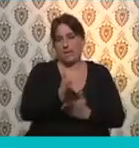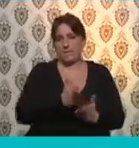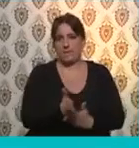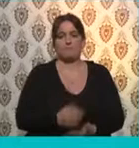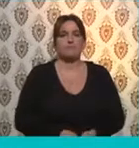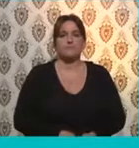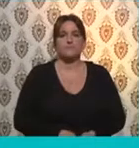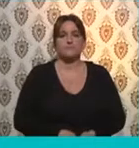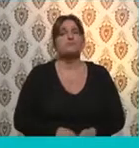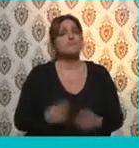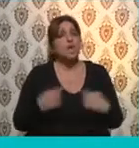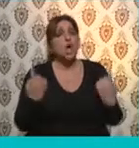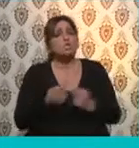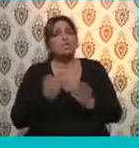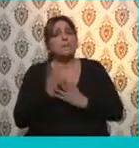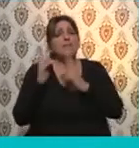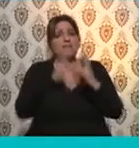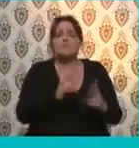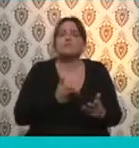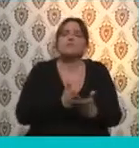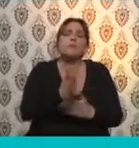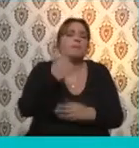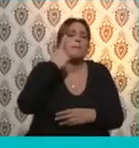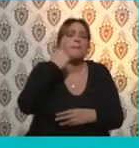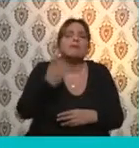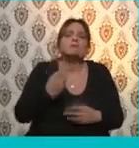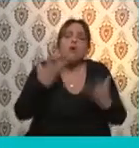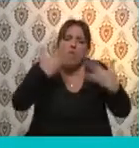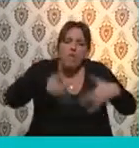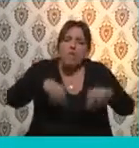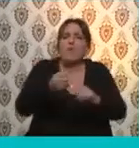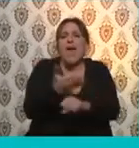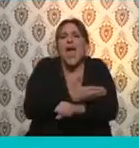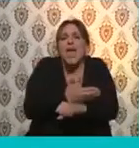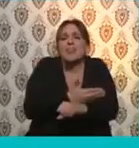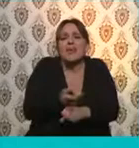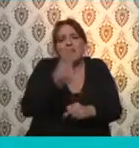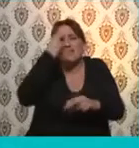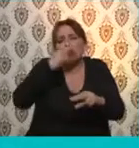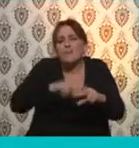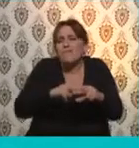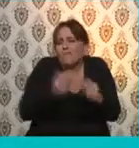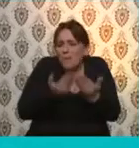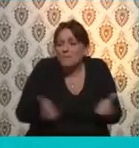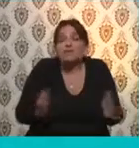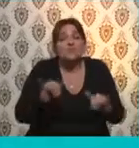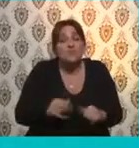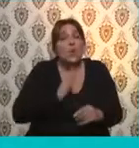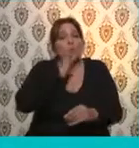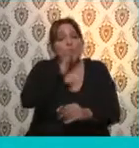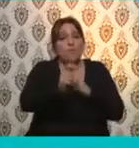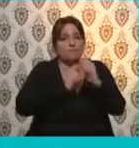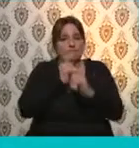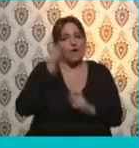Y como siempre decimos que la clave es la prevención y la detección temprana de la enfermedad, estuvimos conversando con